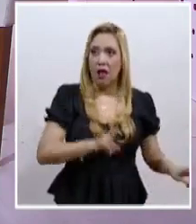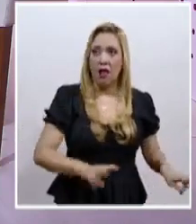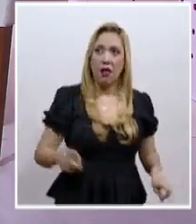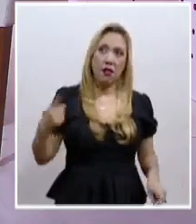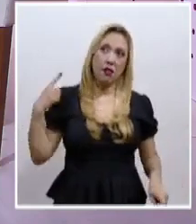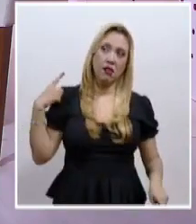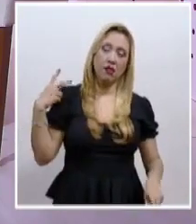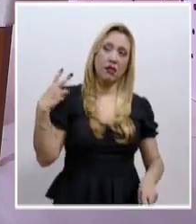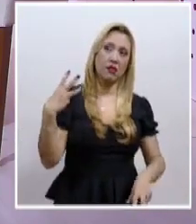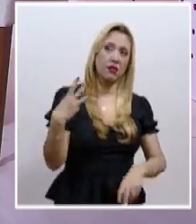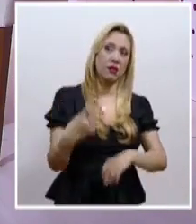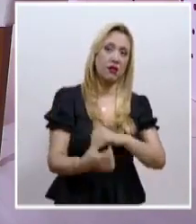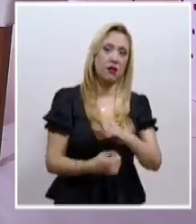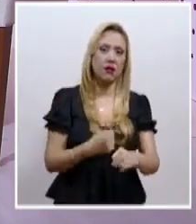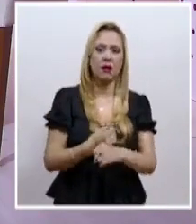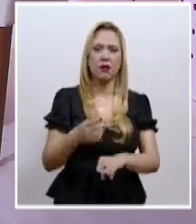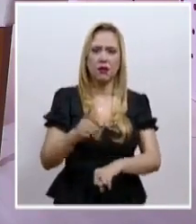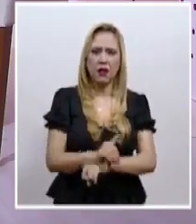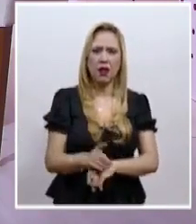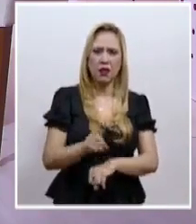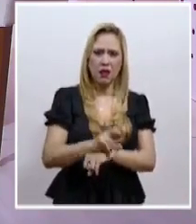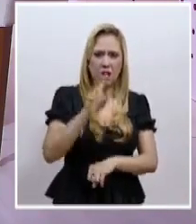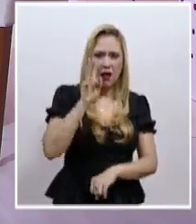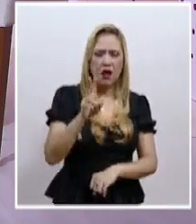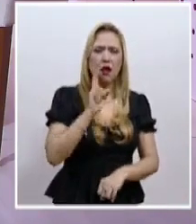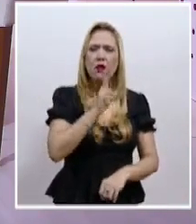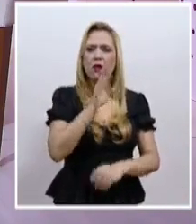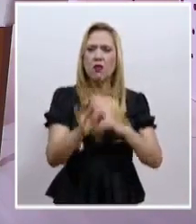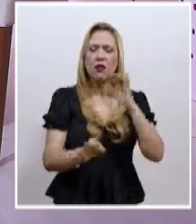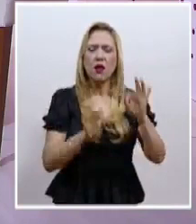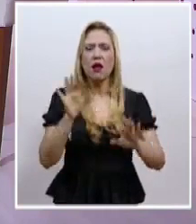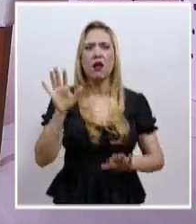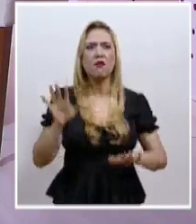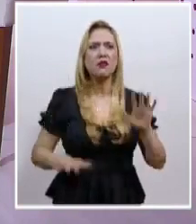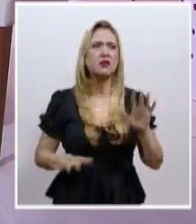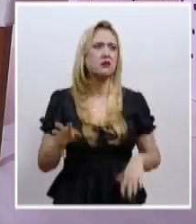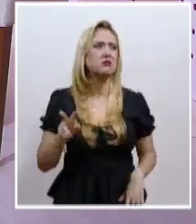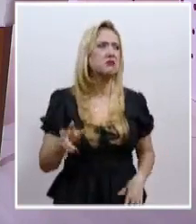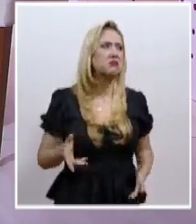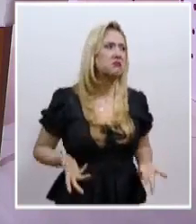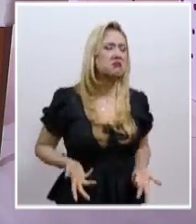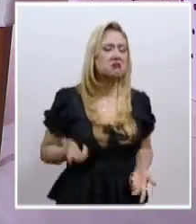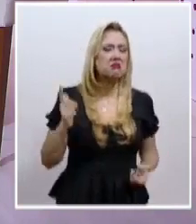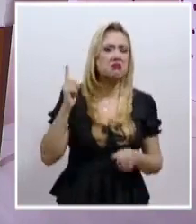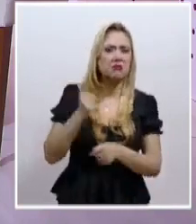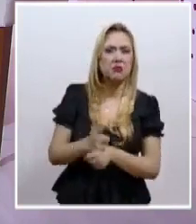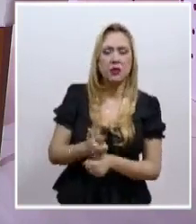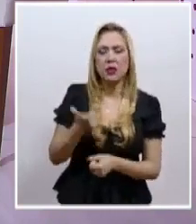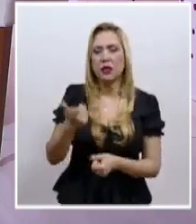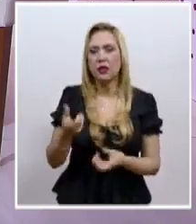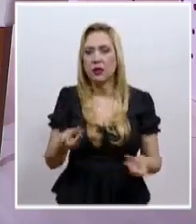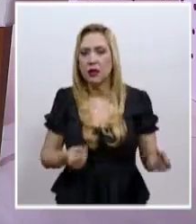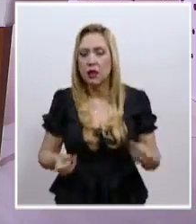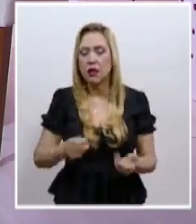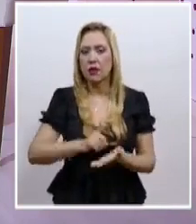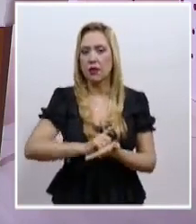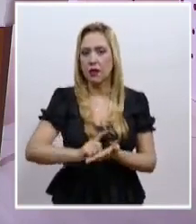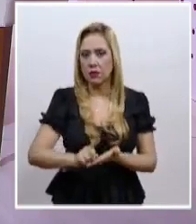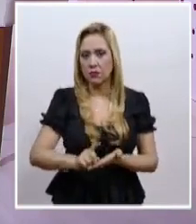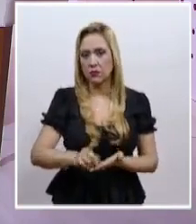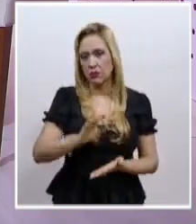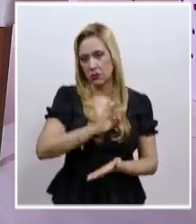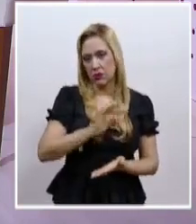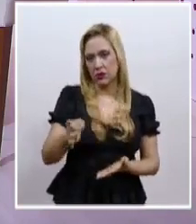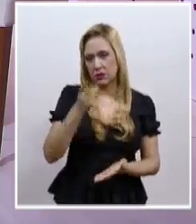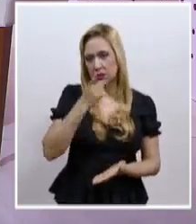que están todos los días en las noticias y que a veces no percibimos cómo afecta tanto el tema económico como el tema de derechos. Si nos puedes dar una